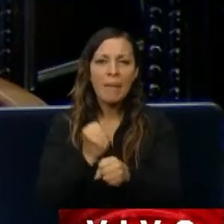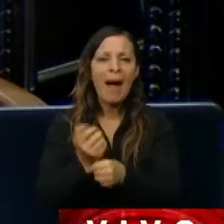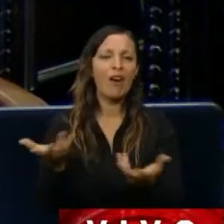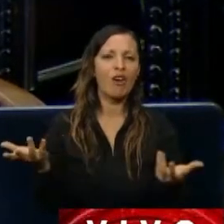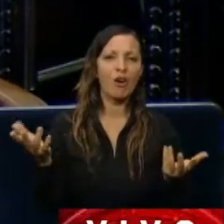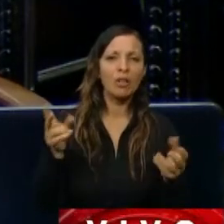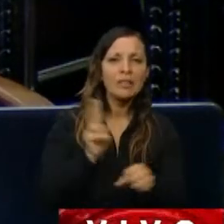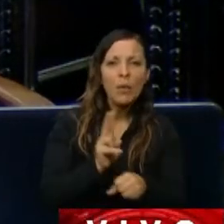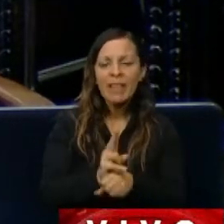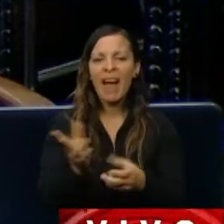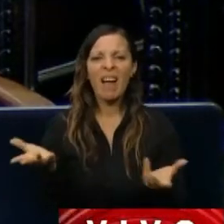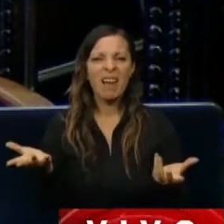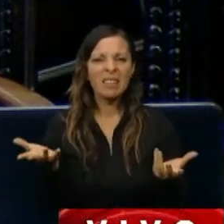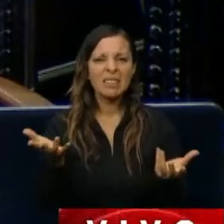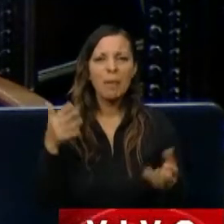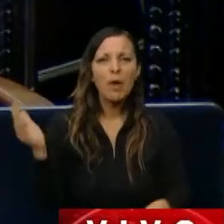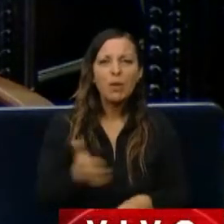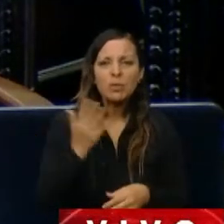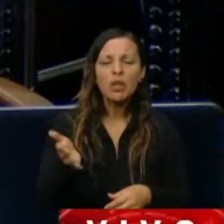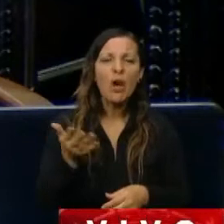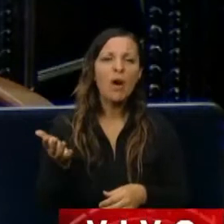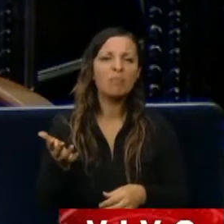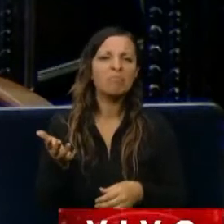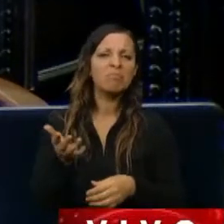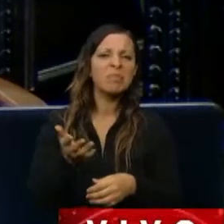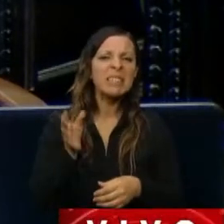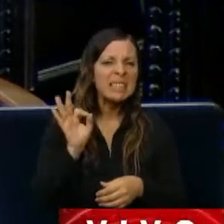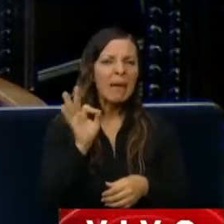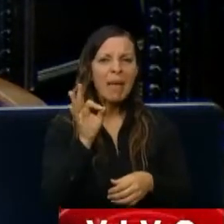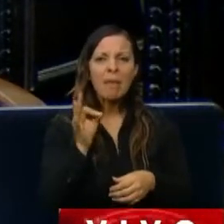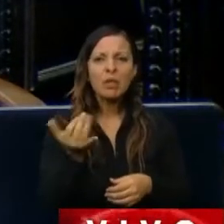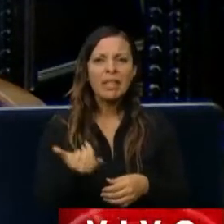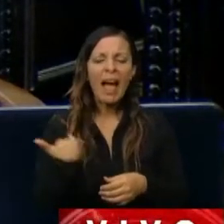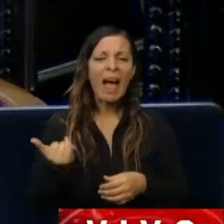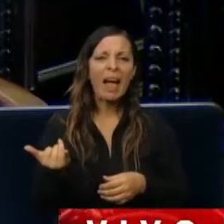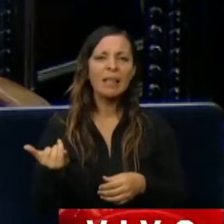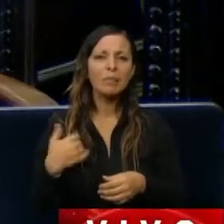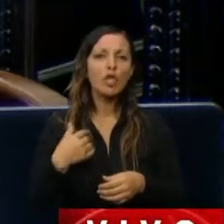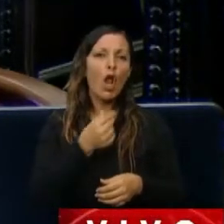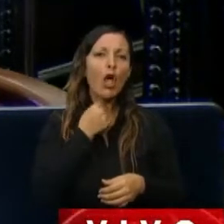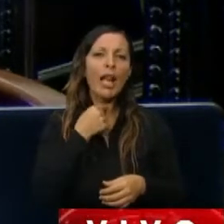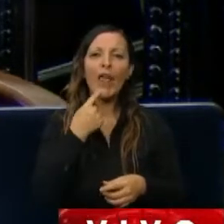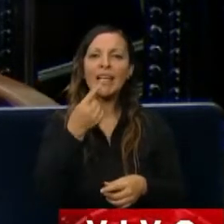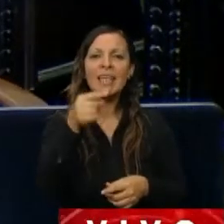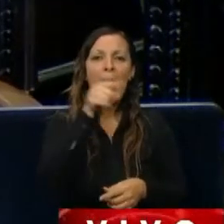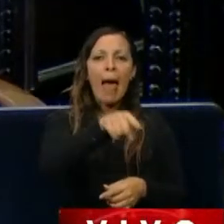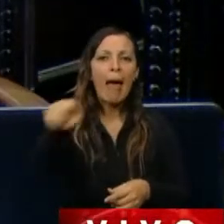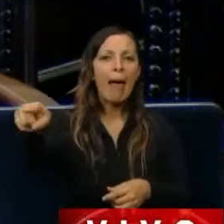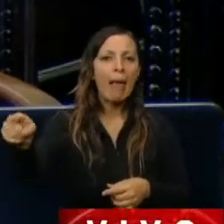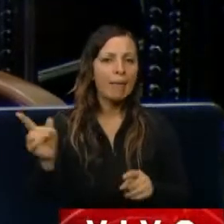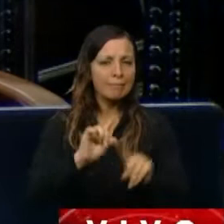de seguridad, de producción. Y no quiero apuntar el dedo acusador a nadie,